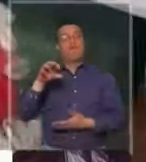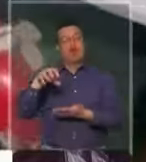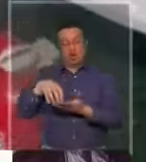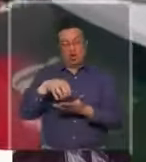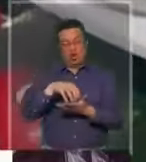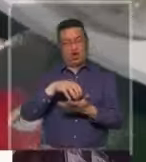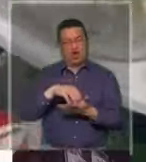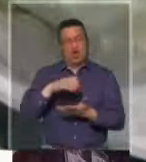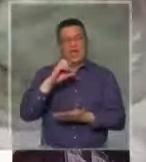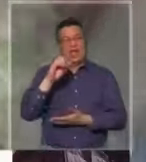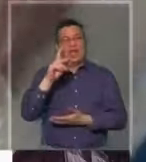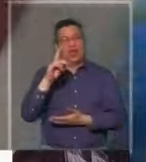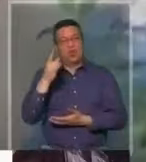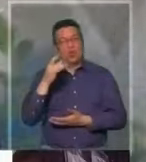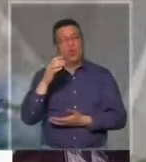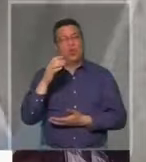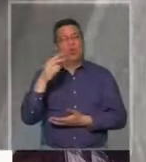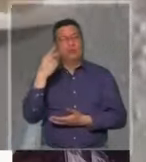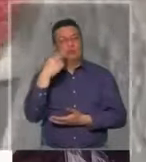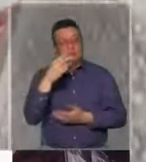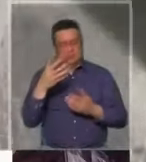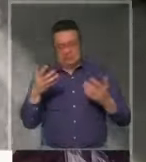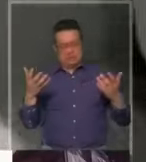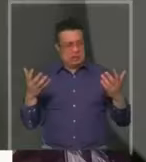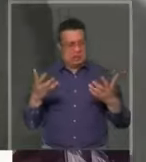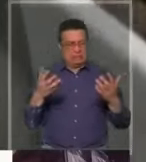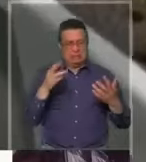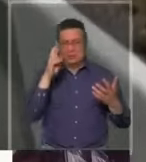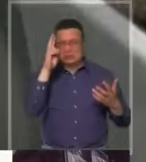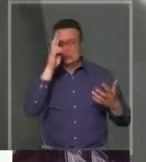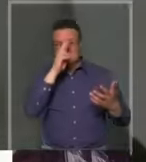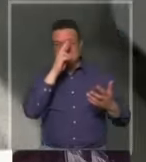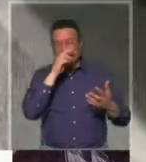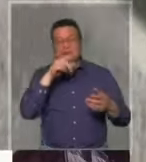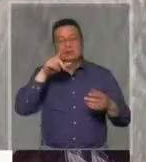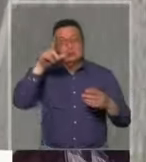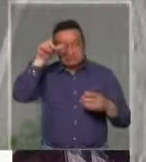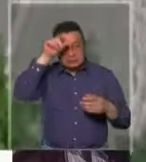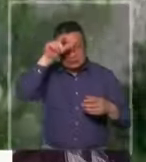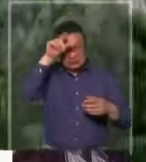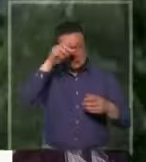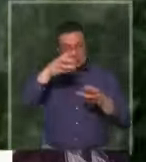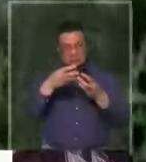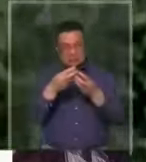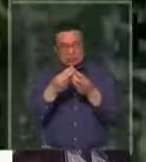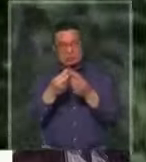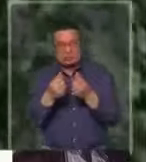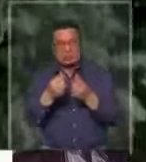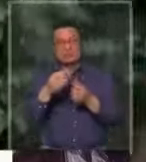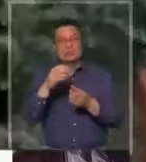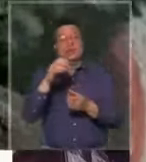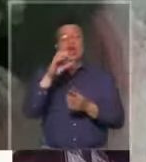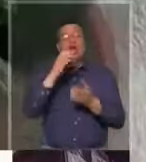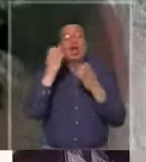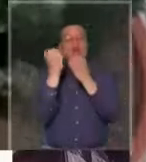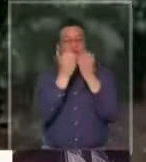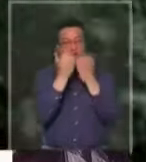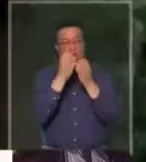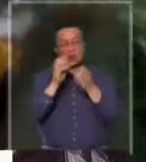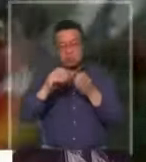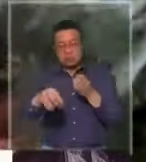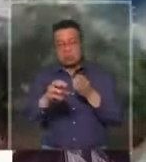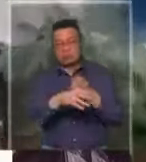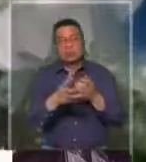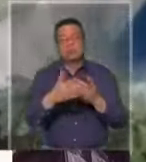Ey y aguad fabricado entre otros ingredientes con roedores pulverizados y maíz destinado a contar con el favor y